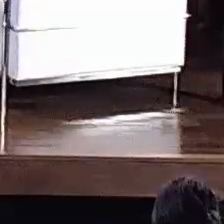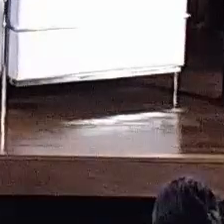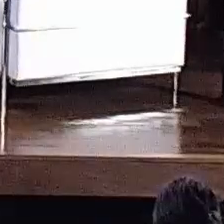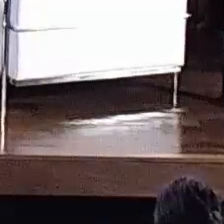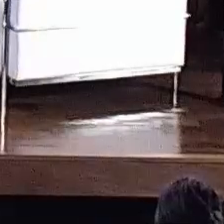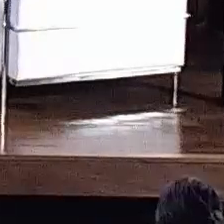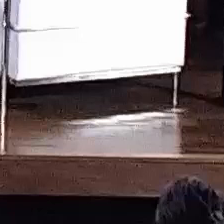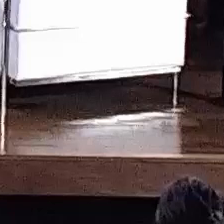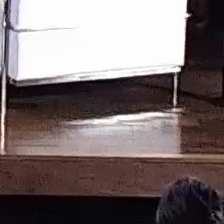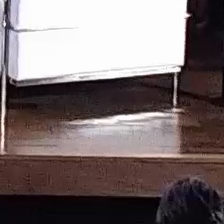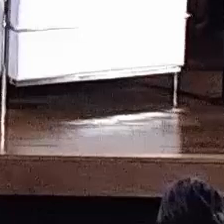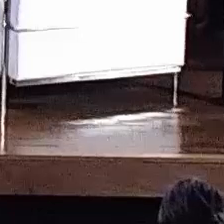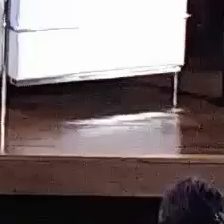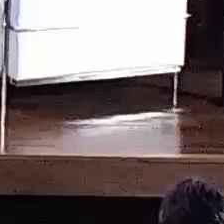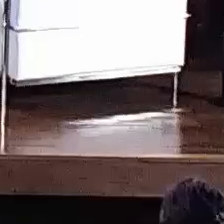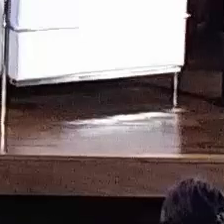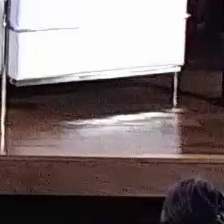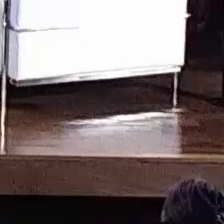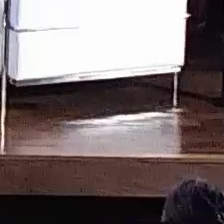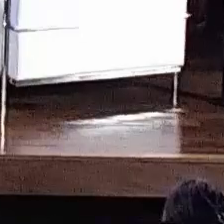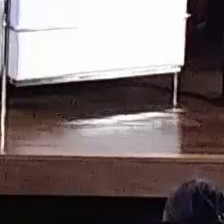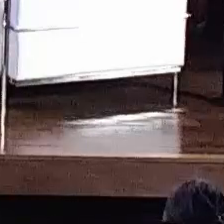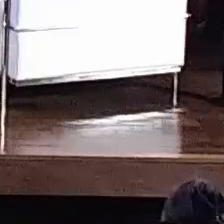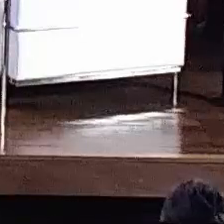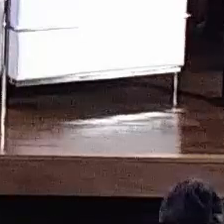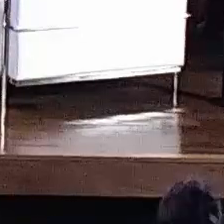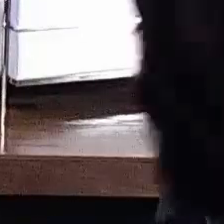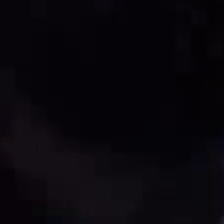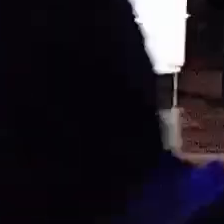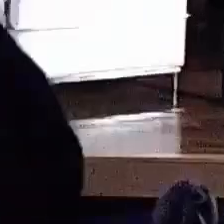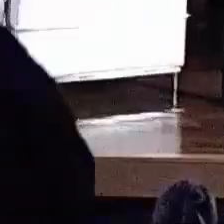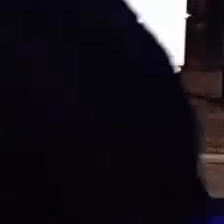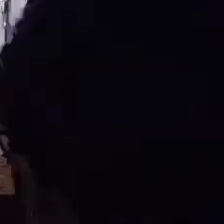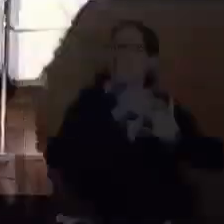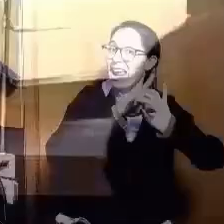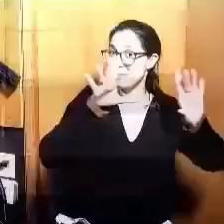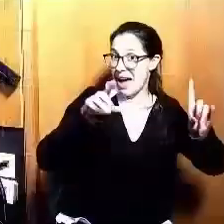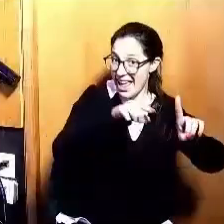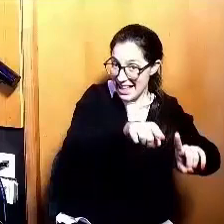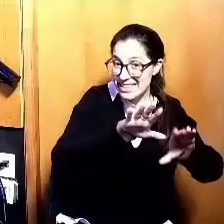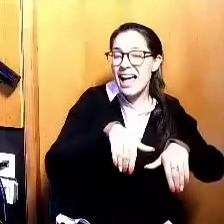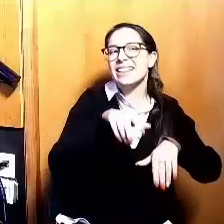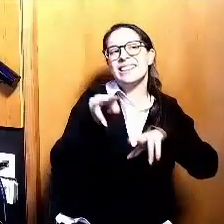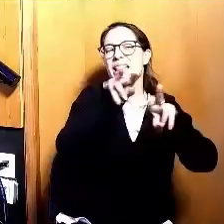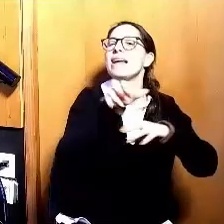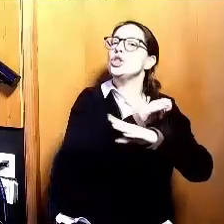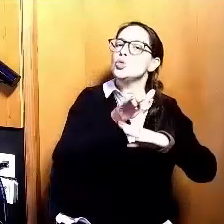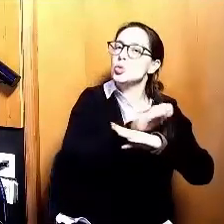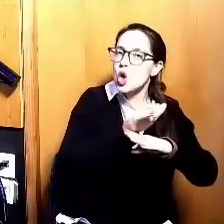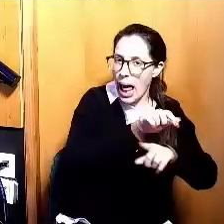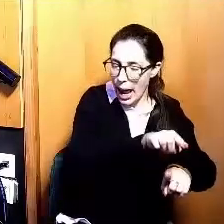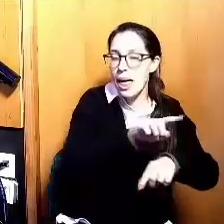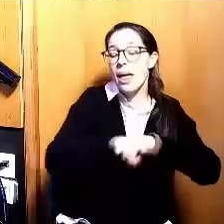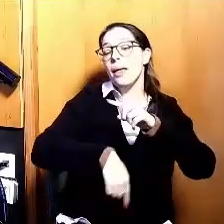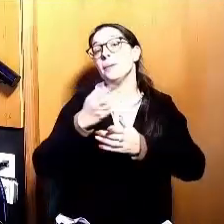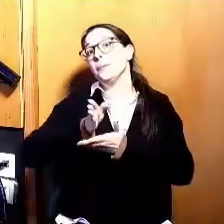de una mezcla de dos causas, dos corrientes, ¿no? La de transparencia, más del lado institucional y también ONGero,